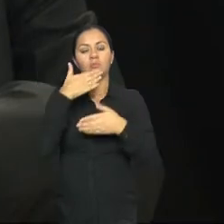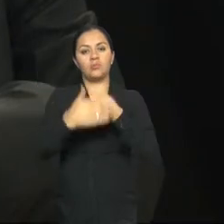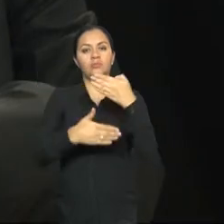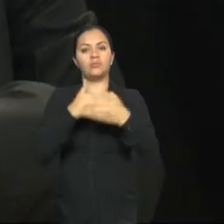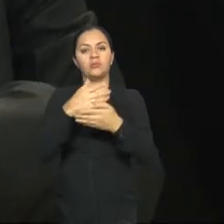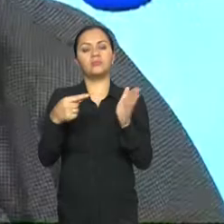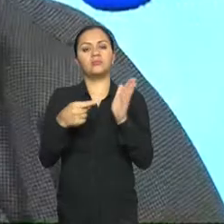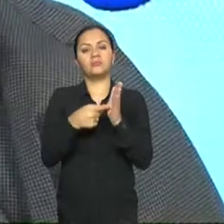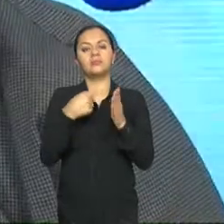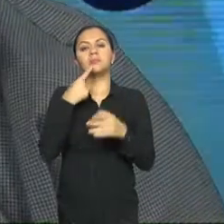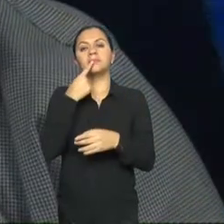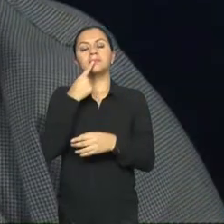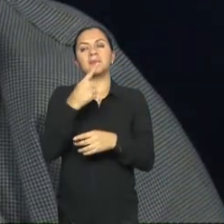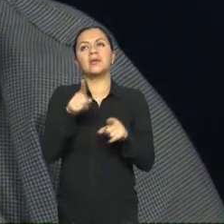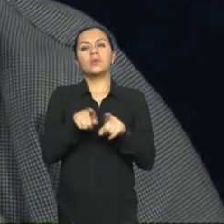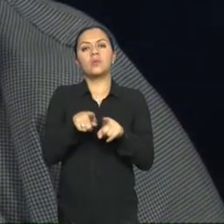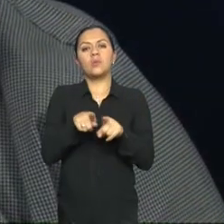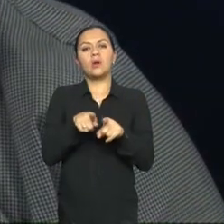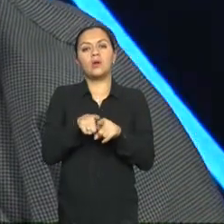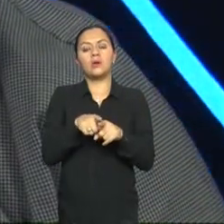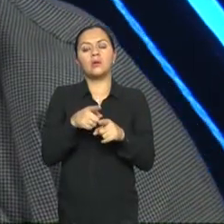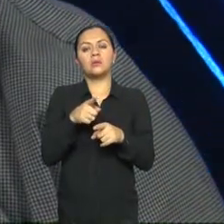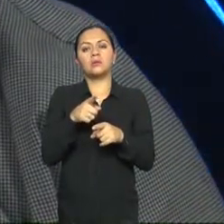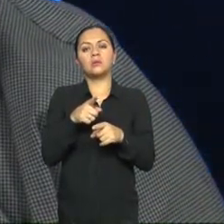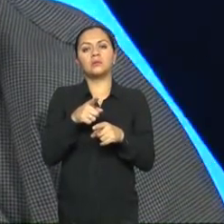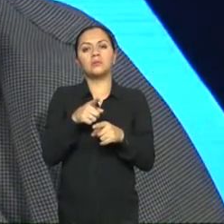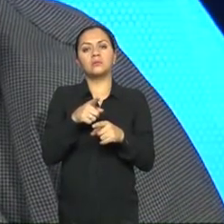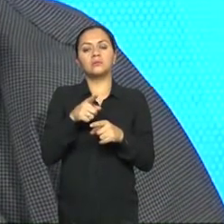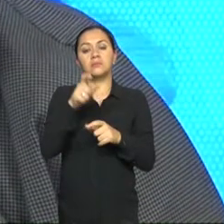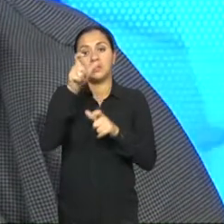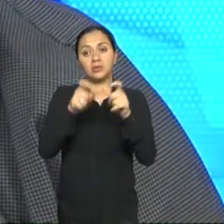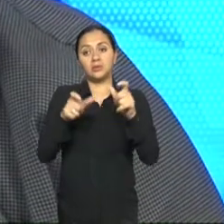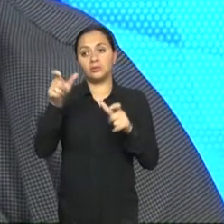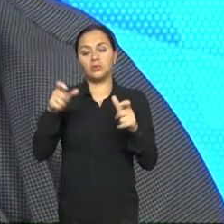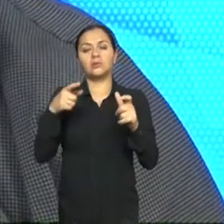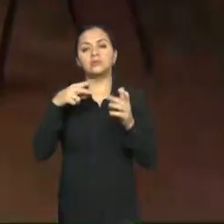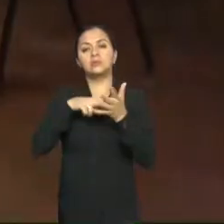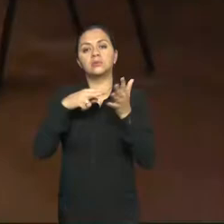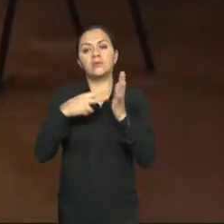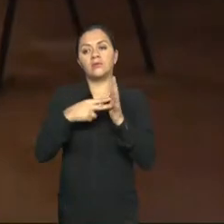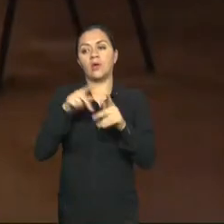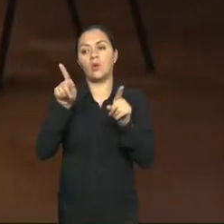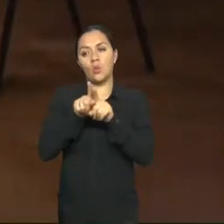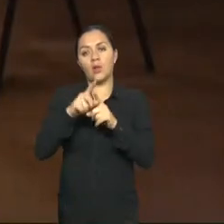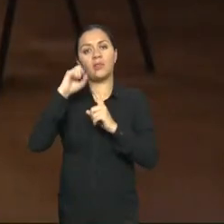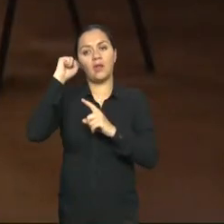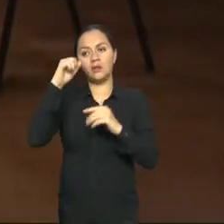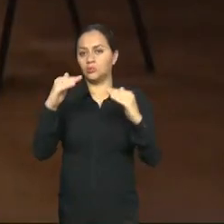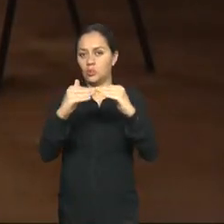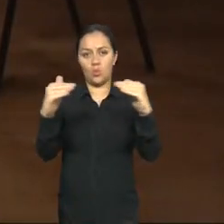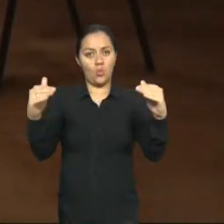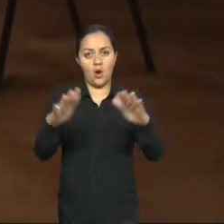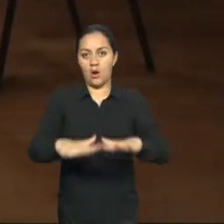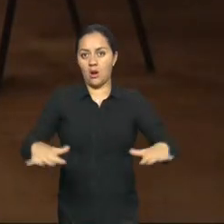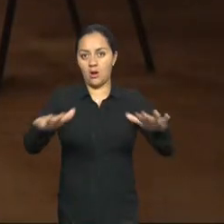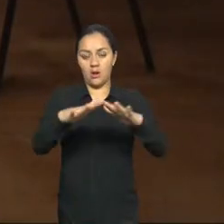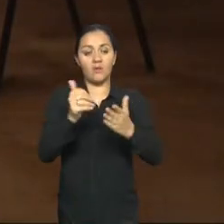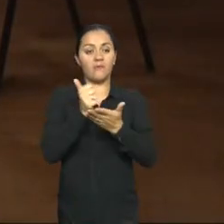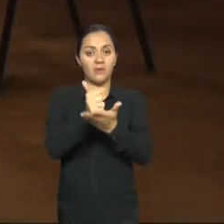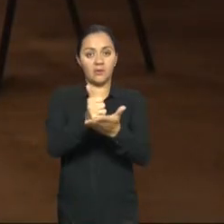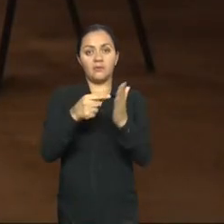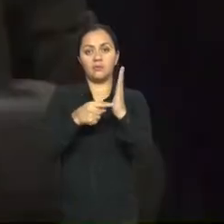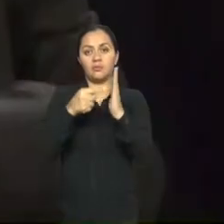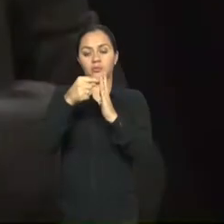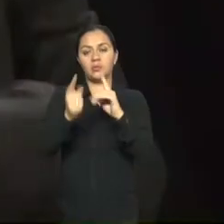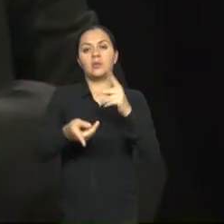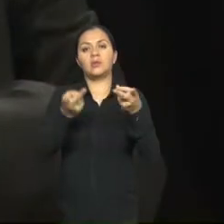que no porque tengan esta casuística, los contribuyentes dejan de tener los mismos privilegios, tanto ya sean de los beneficios tributarios como también